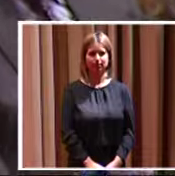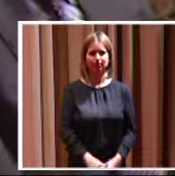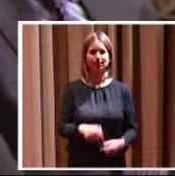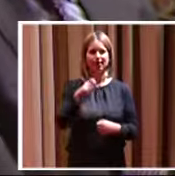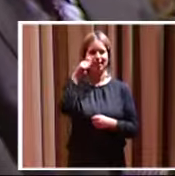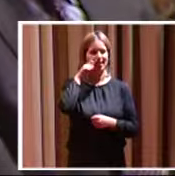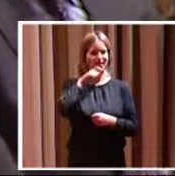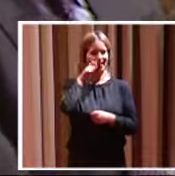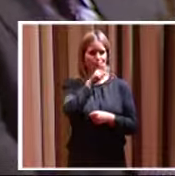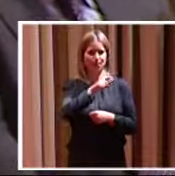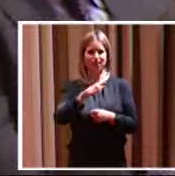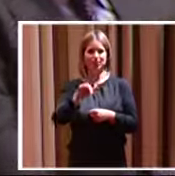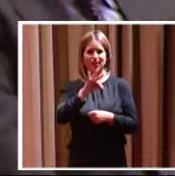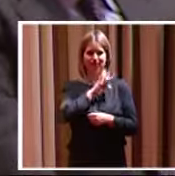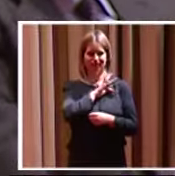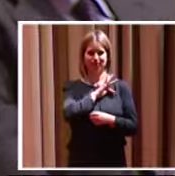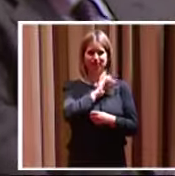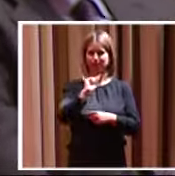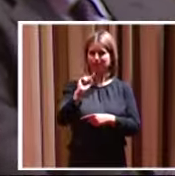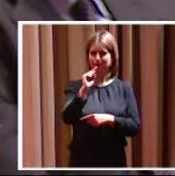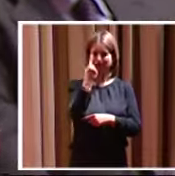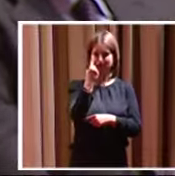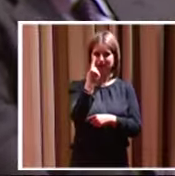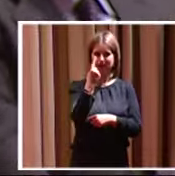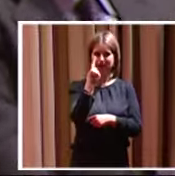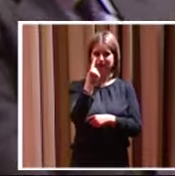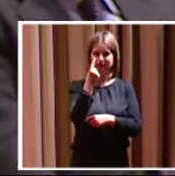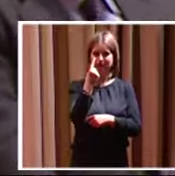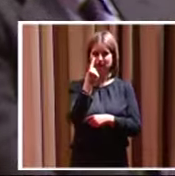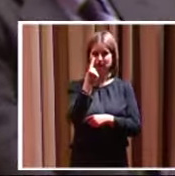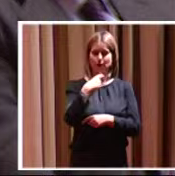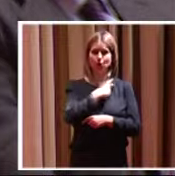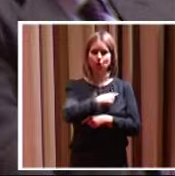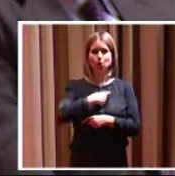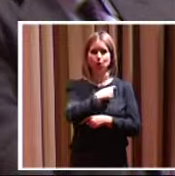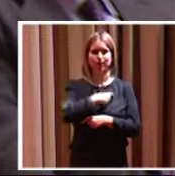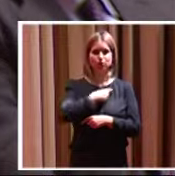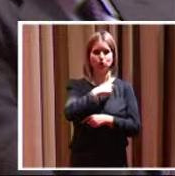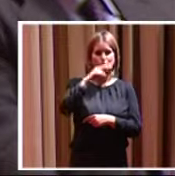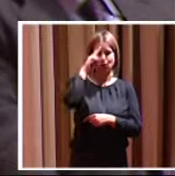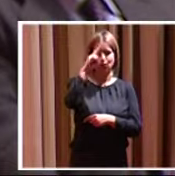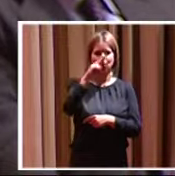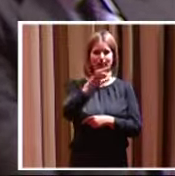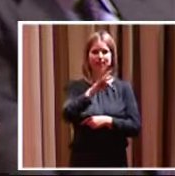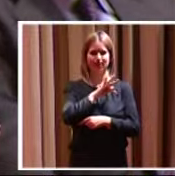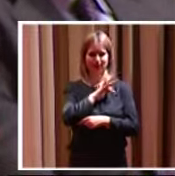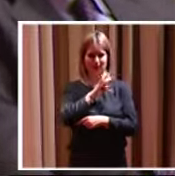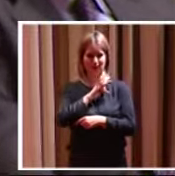Queridos distinguidos, en primer lugar, Comisión de Honores y